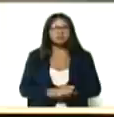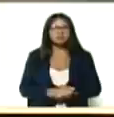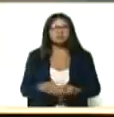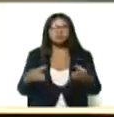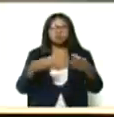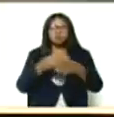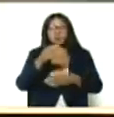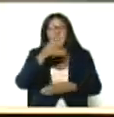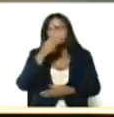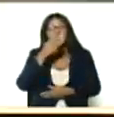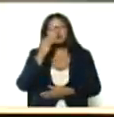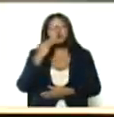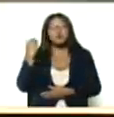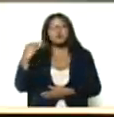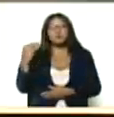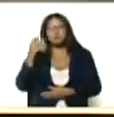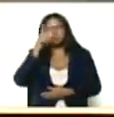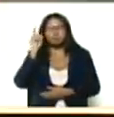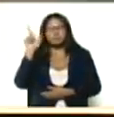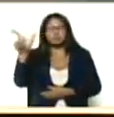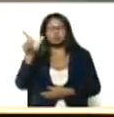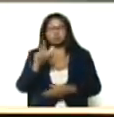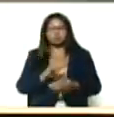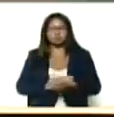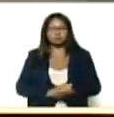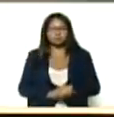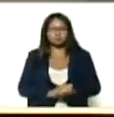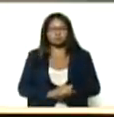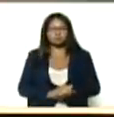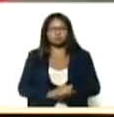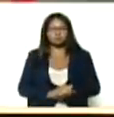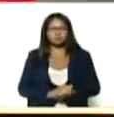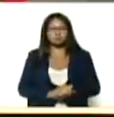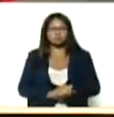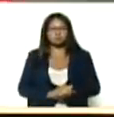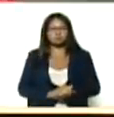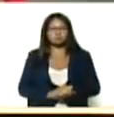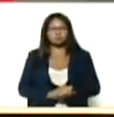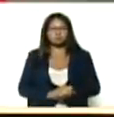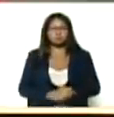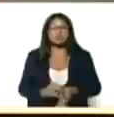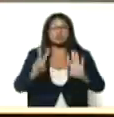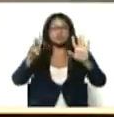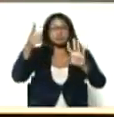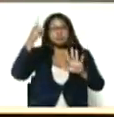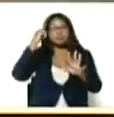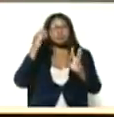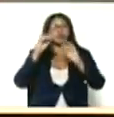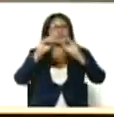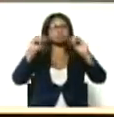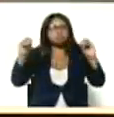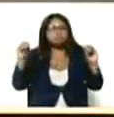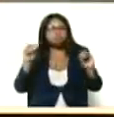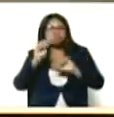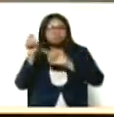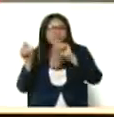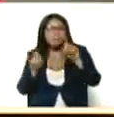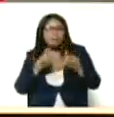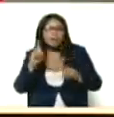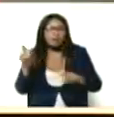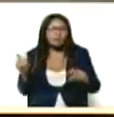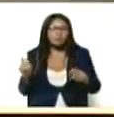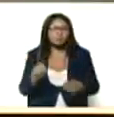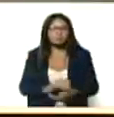Partido Socialista Unido de Venezuela y de la JP Subi, 7 días de consulta. De